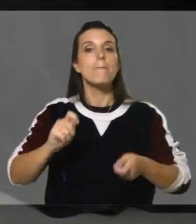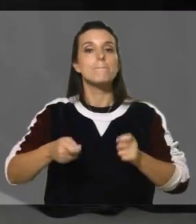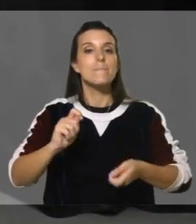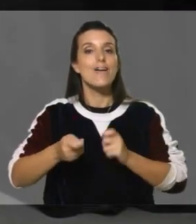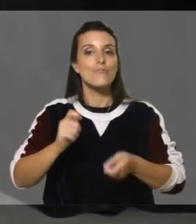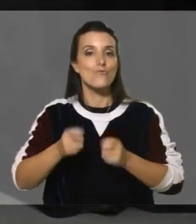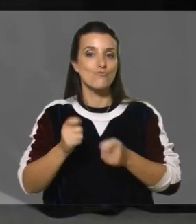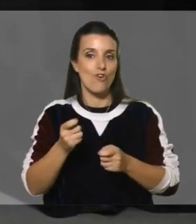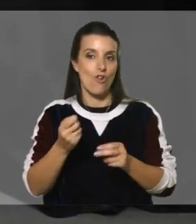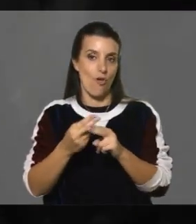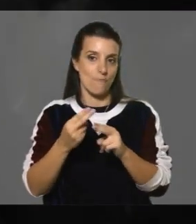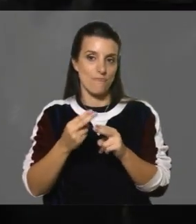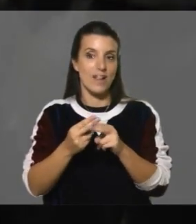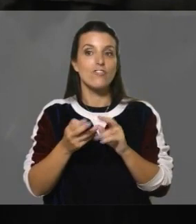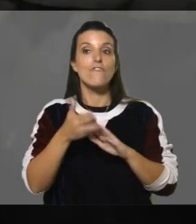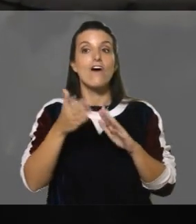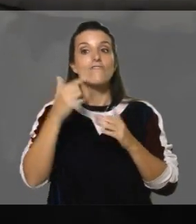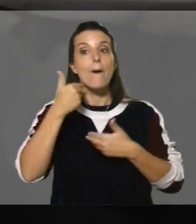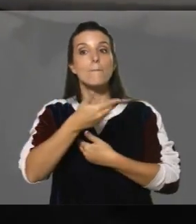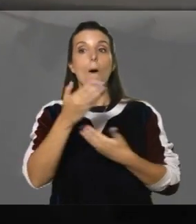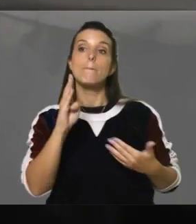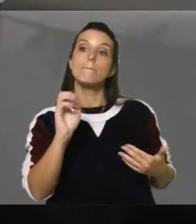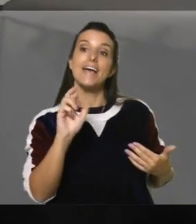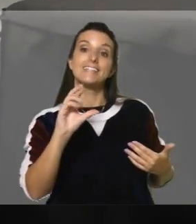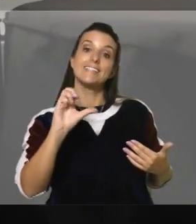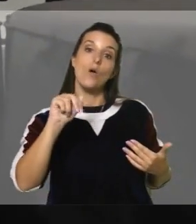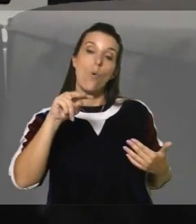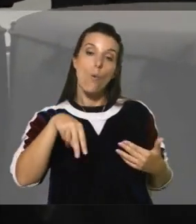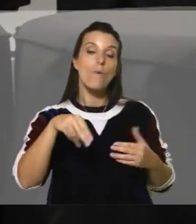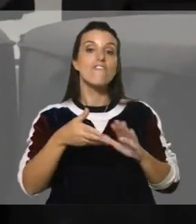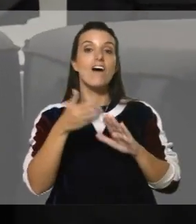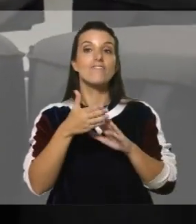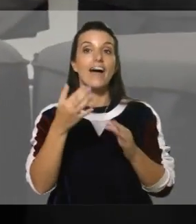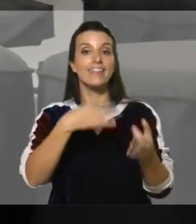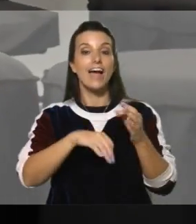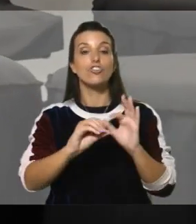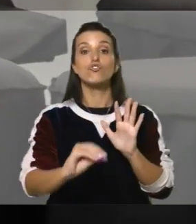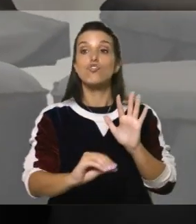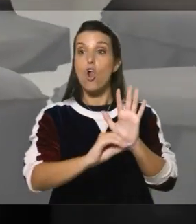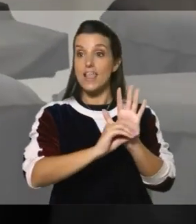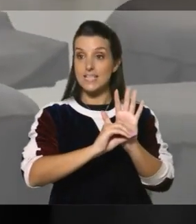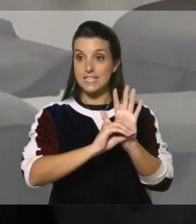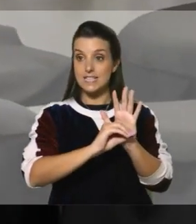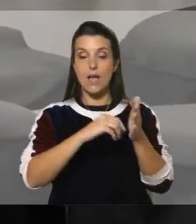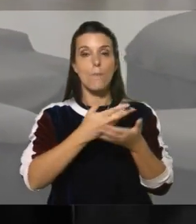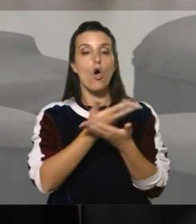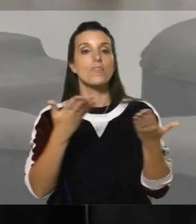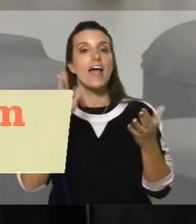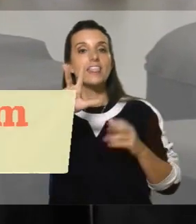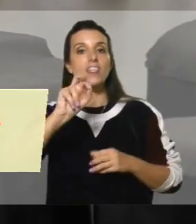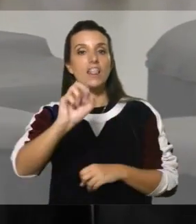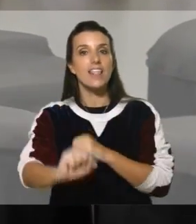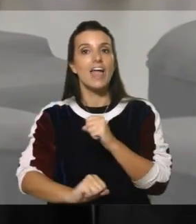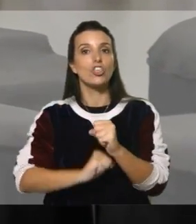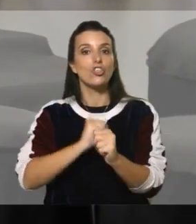Montevideo perseum se va a estar presentando en el teatro Solís porque va a festejar a celebrar 30 años